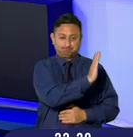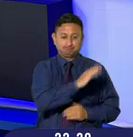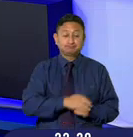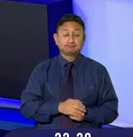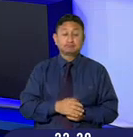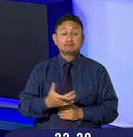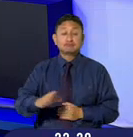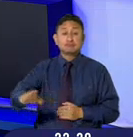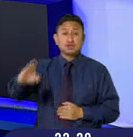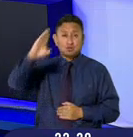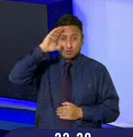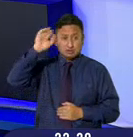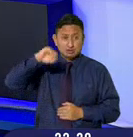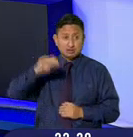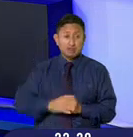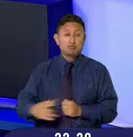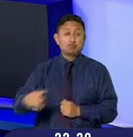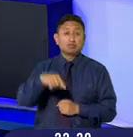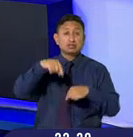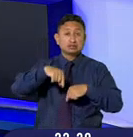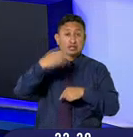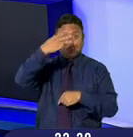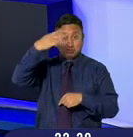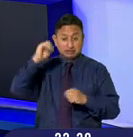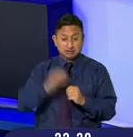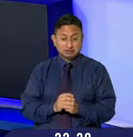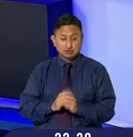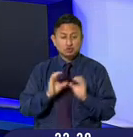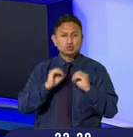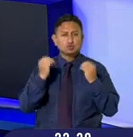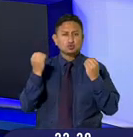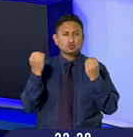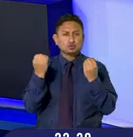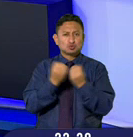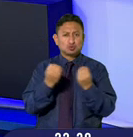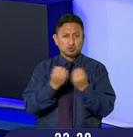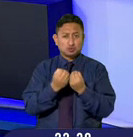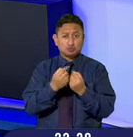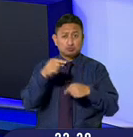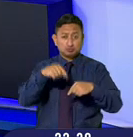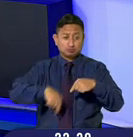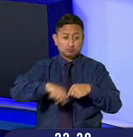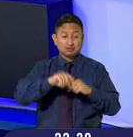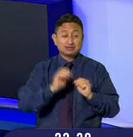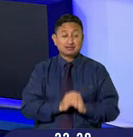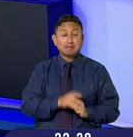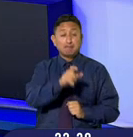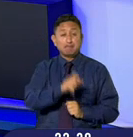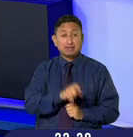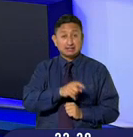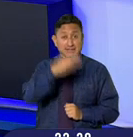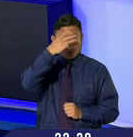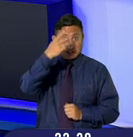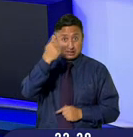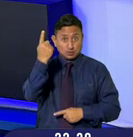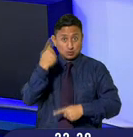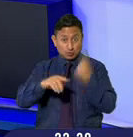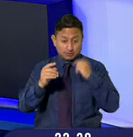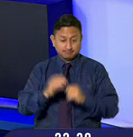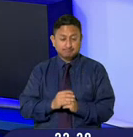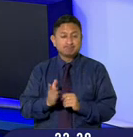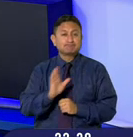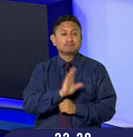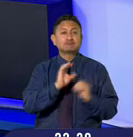Agentes de la unidad de trata de personas desarticuló una presunta red delictiva dedicada al tráfico de migrantes. La